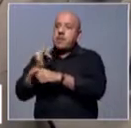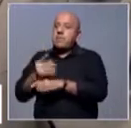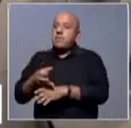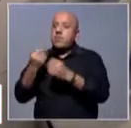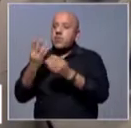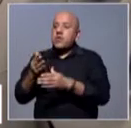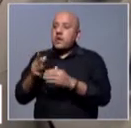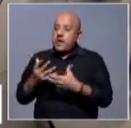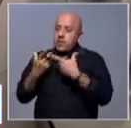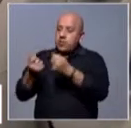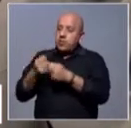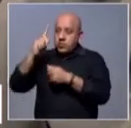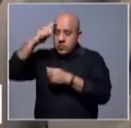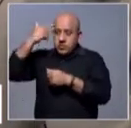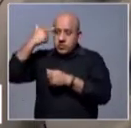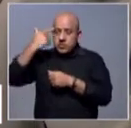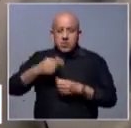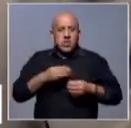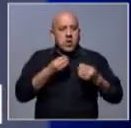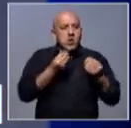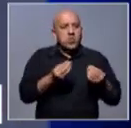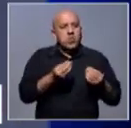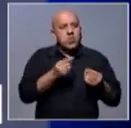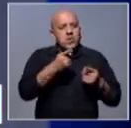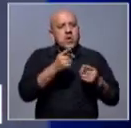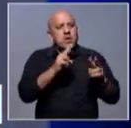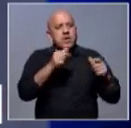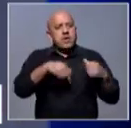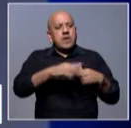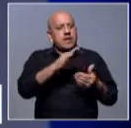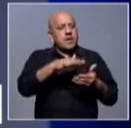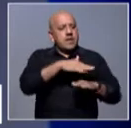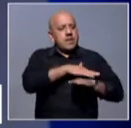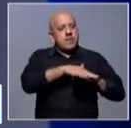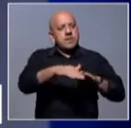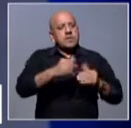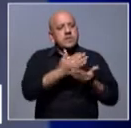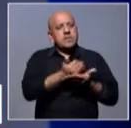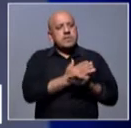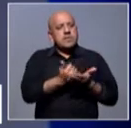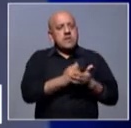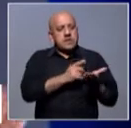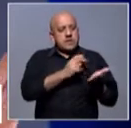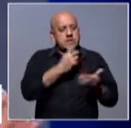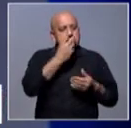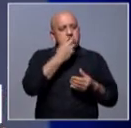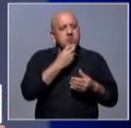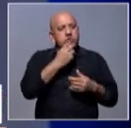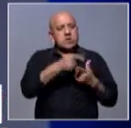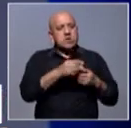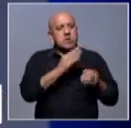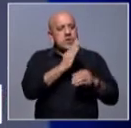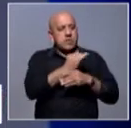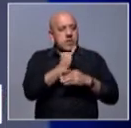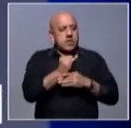del apoyo a luis lacalle pou como toma un hecho que se dio con la mesa departamental de san jose del partido independiente que según lo que ha